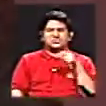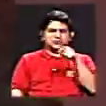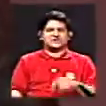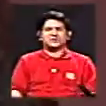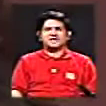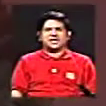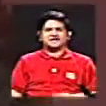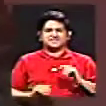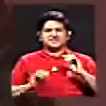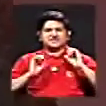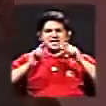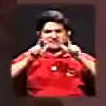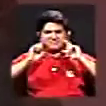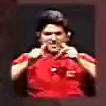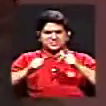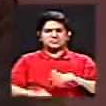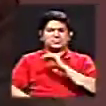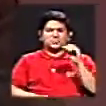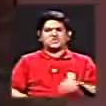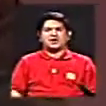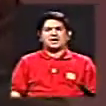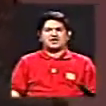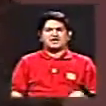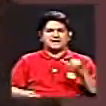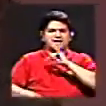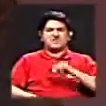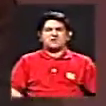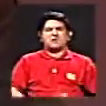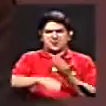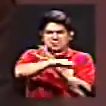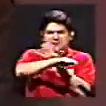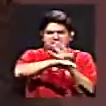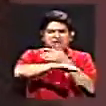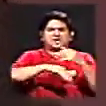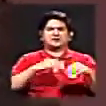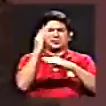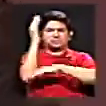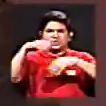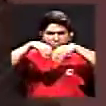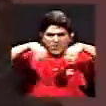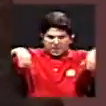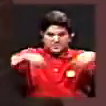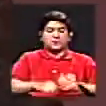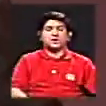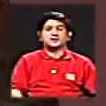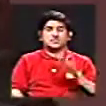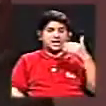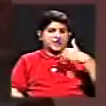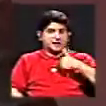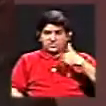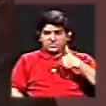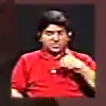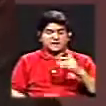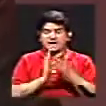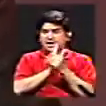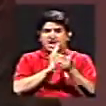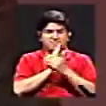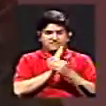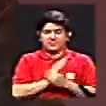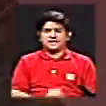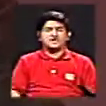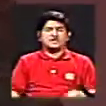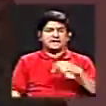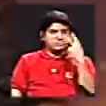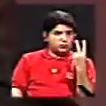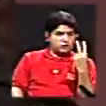árboles. Al perder su capacidad de drenaje de la alcantarilla y quedar solo funcionando un único